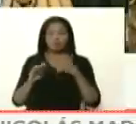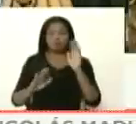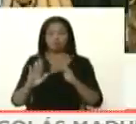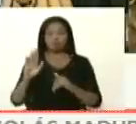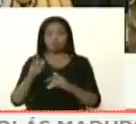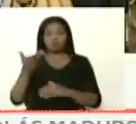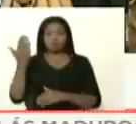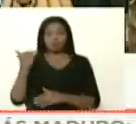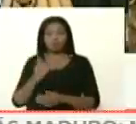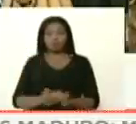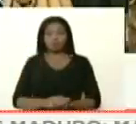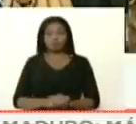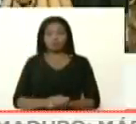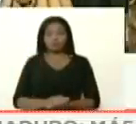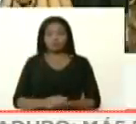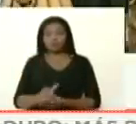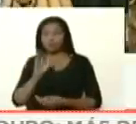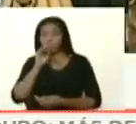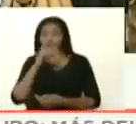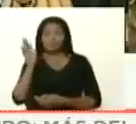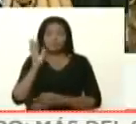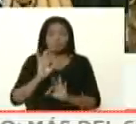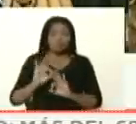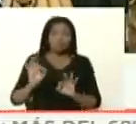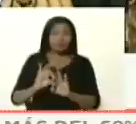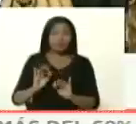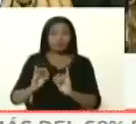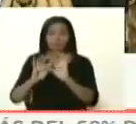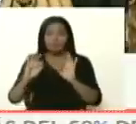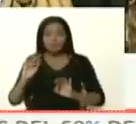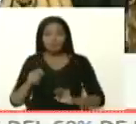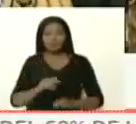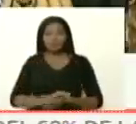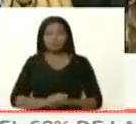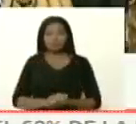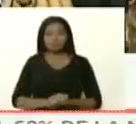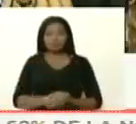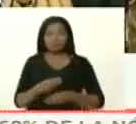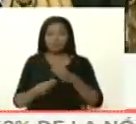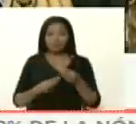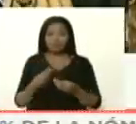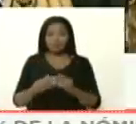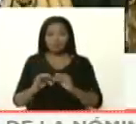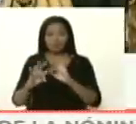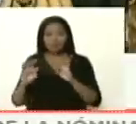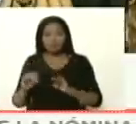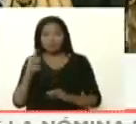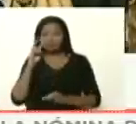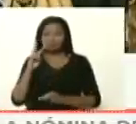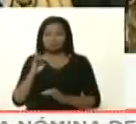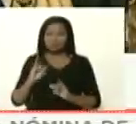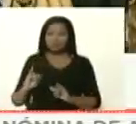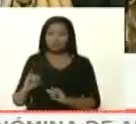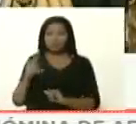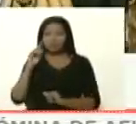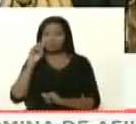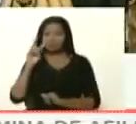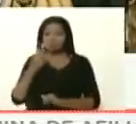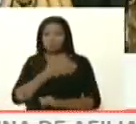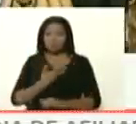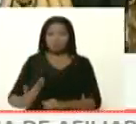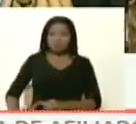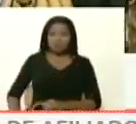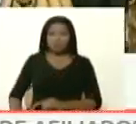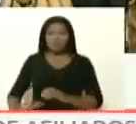del mañana. Sin lugar a dudas va a ser así. Hagámoslo. Fíjense ustedes también, aquí está el presidente de